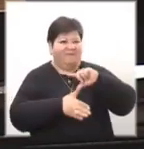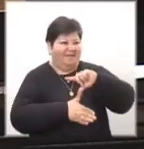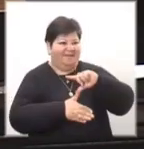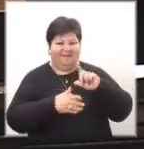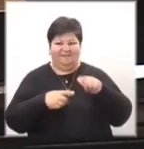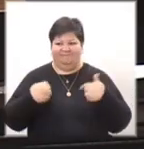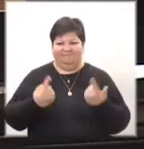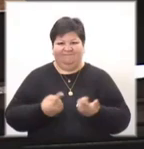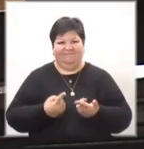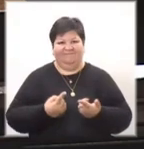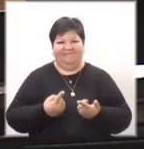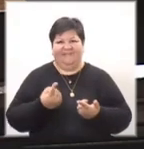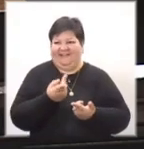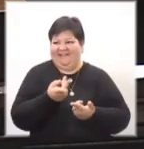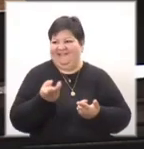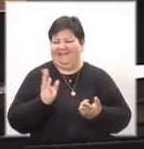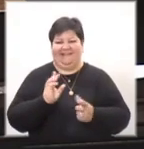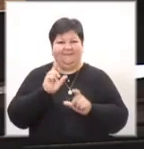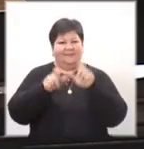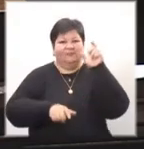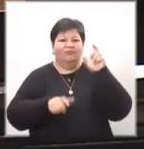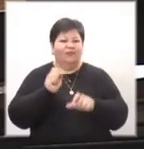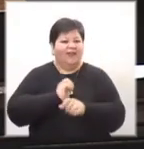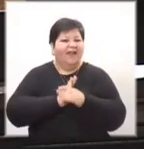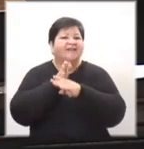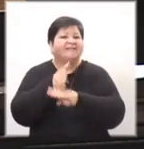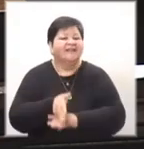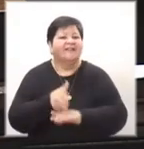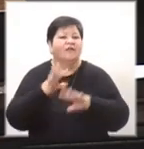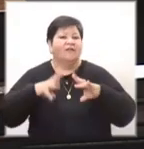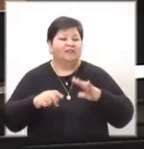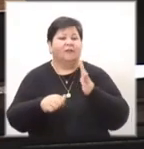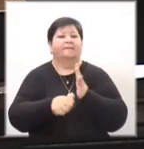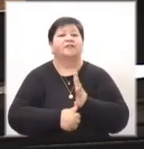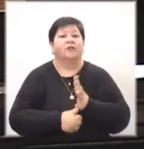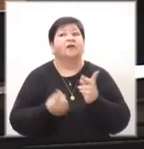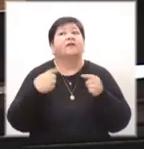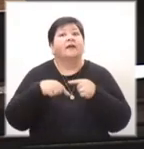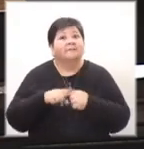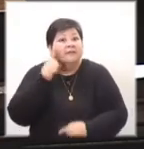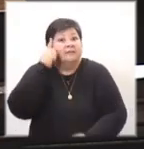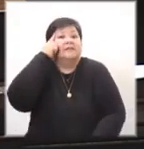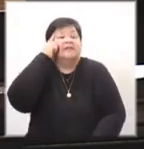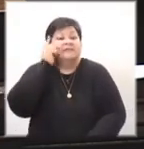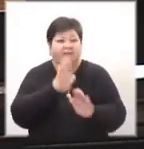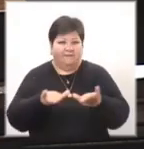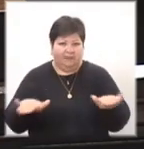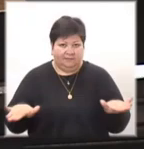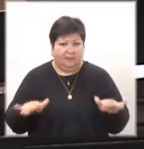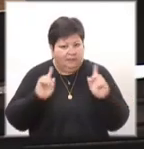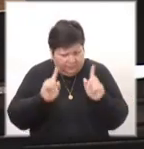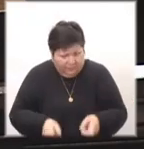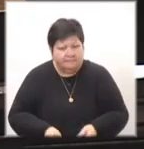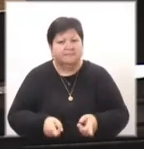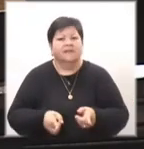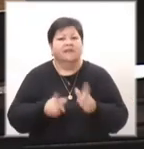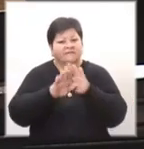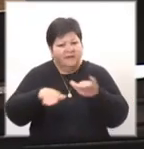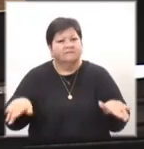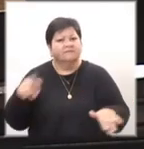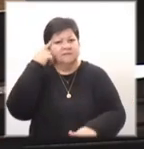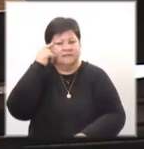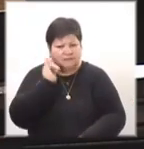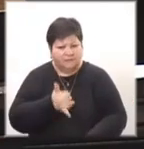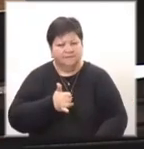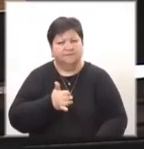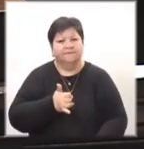de personas que acceden a jubilaciones y pensiones. Pero también se pensó en la infancia. Claro que también se pensó en la infancia